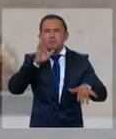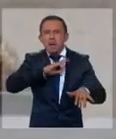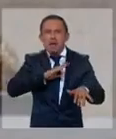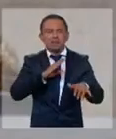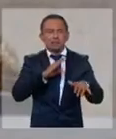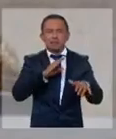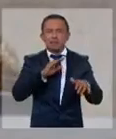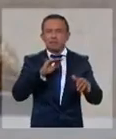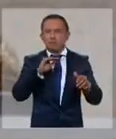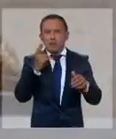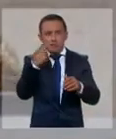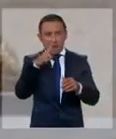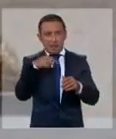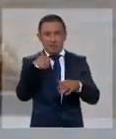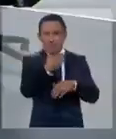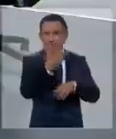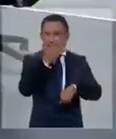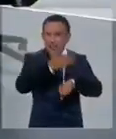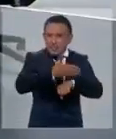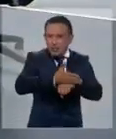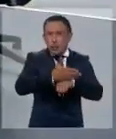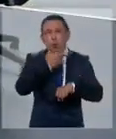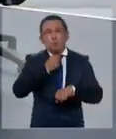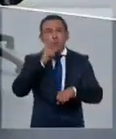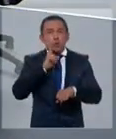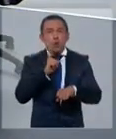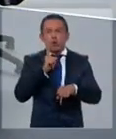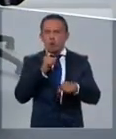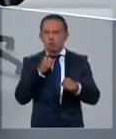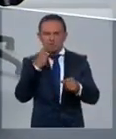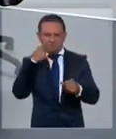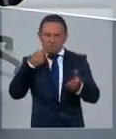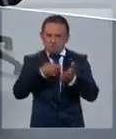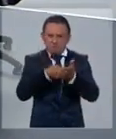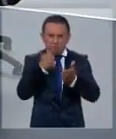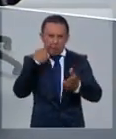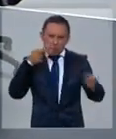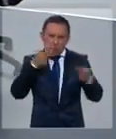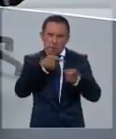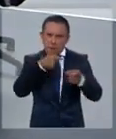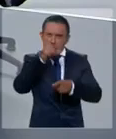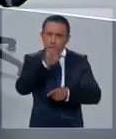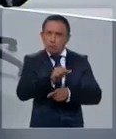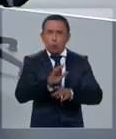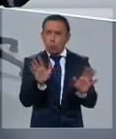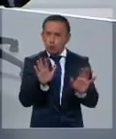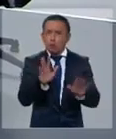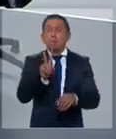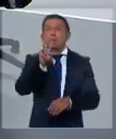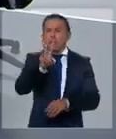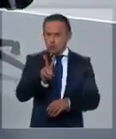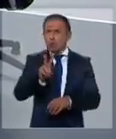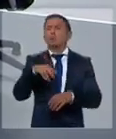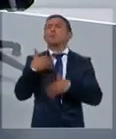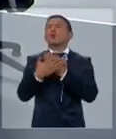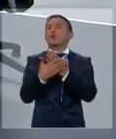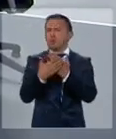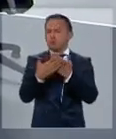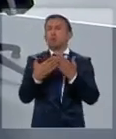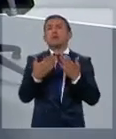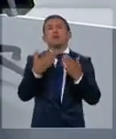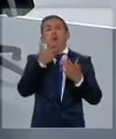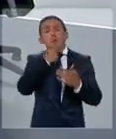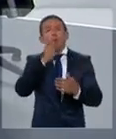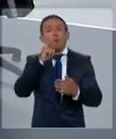castigar, para hostigar a las maestras y a los maestros. Yo les voy a dar el trato que se merecen, como verdaderas aliadas y